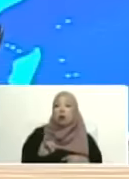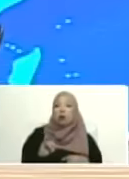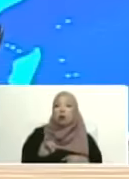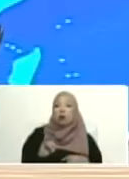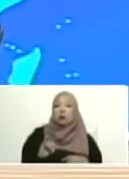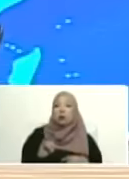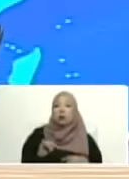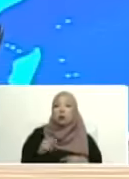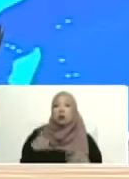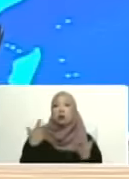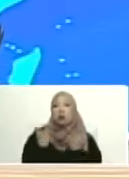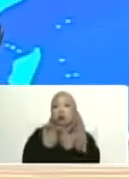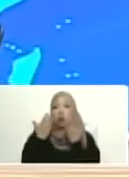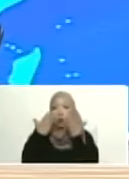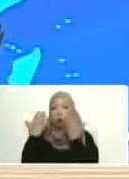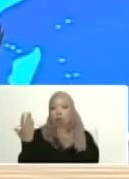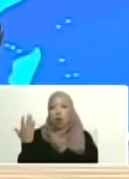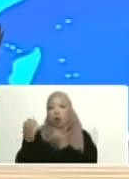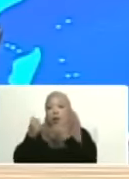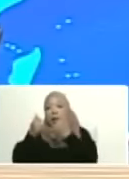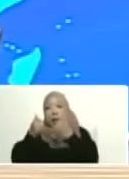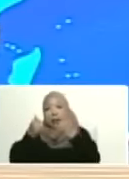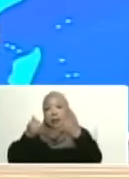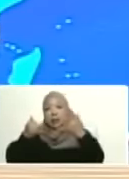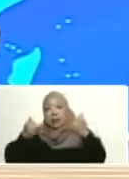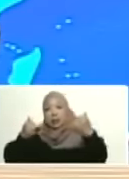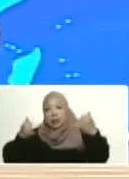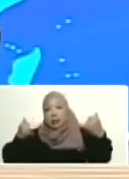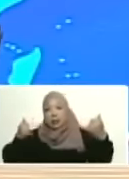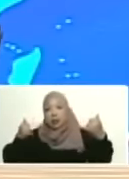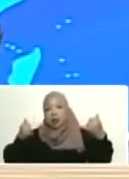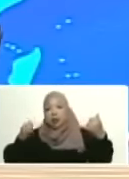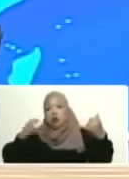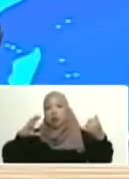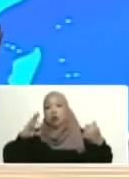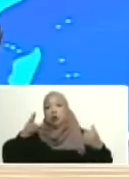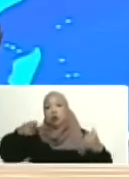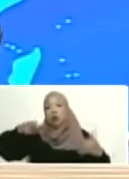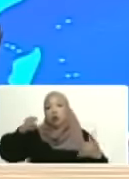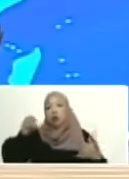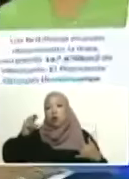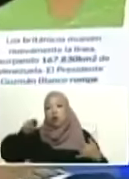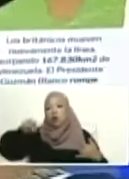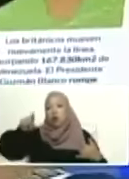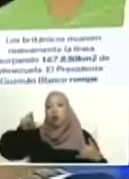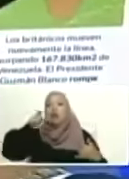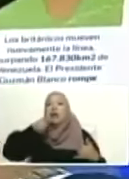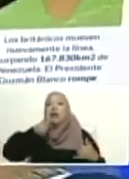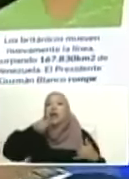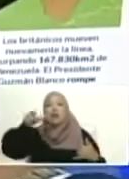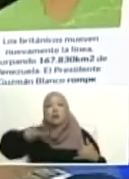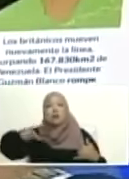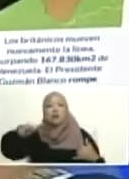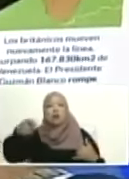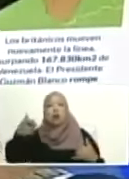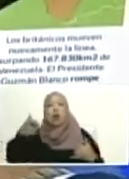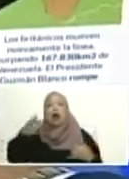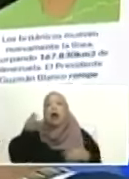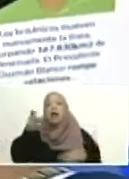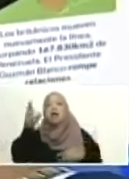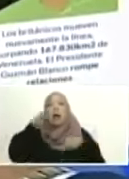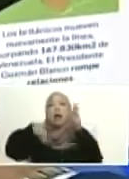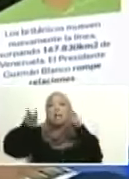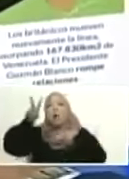la línea Chambord. Chambord fue un explorador británico